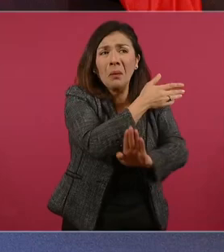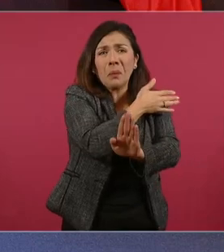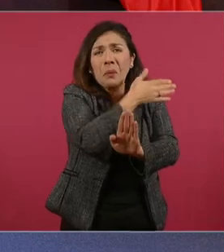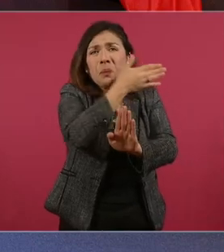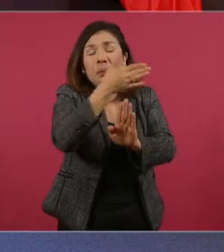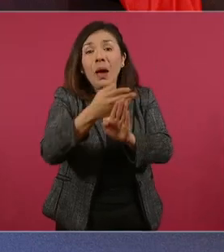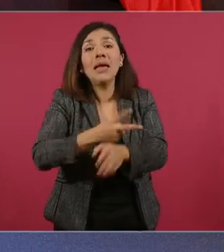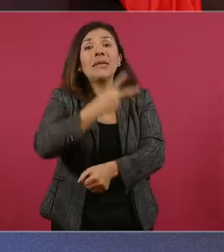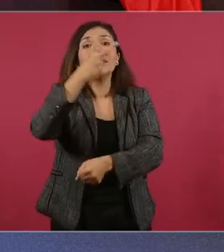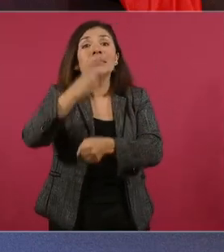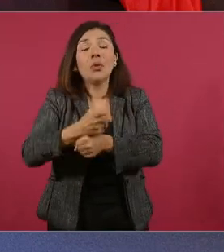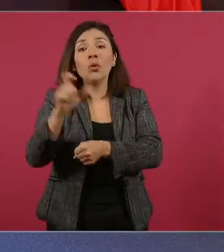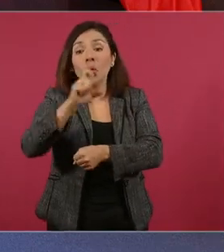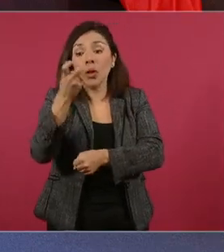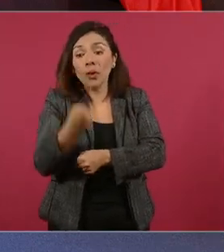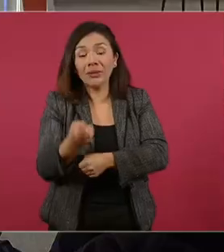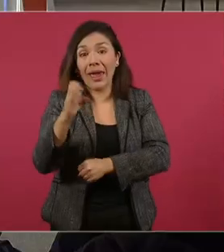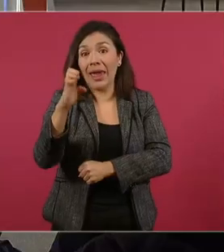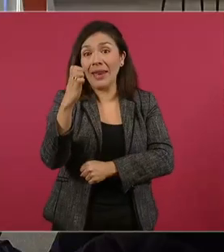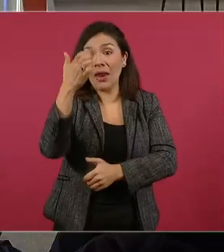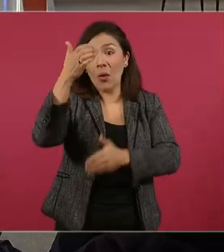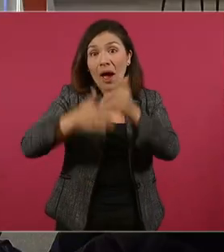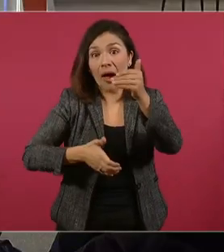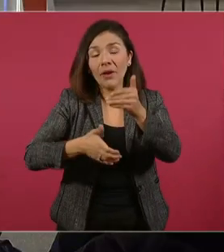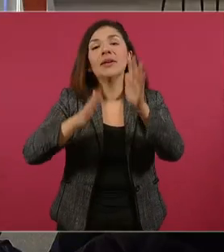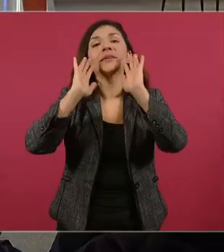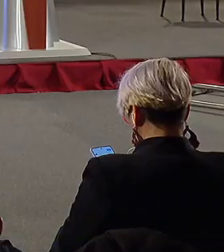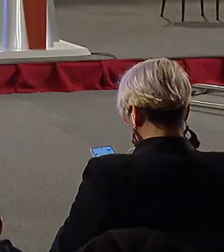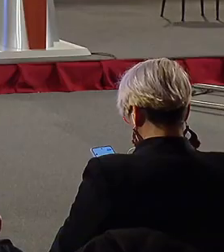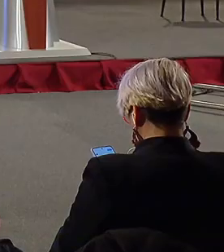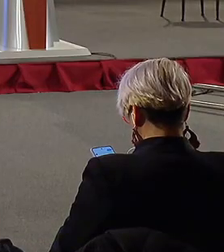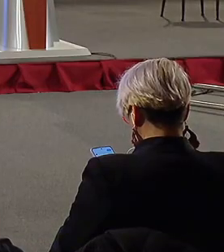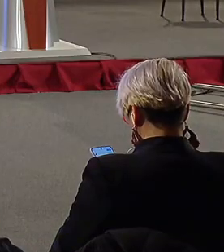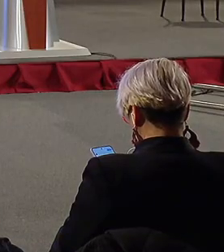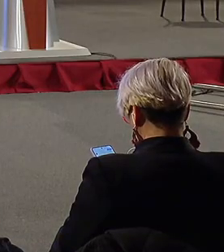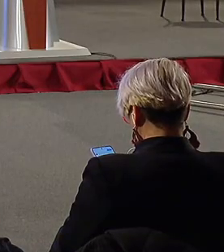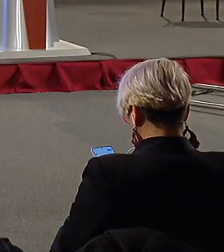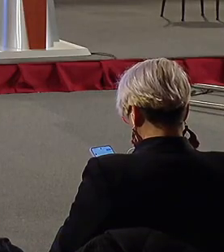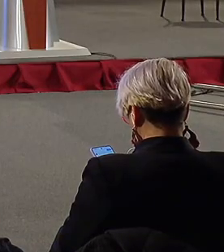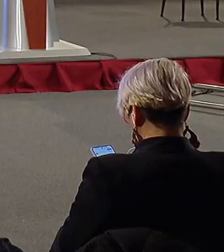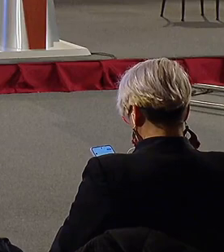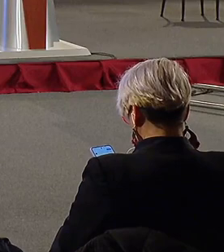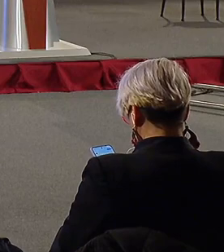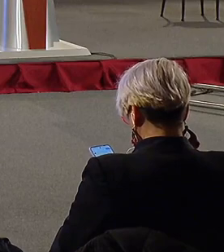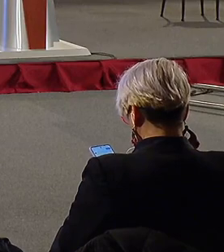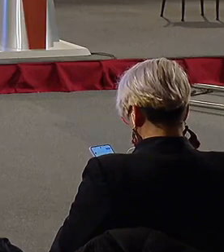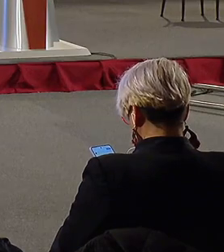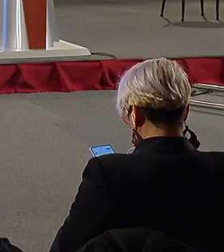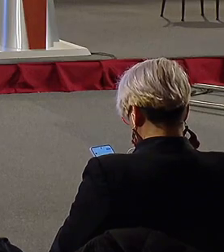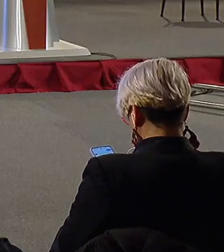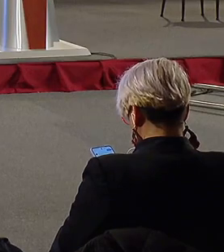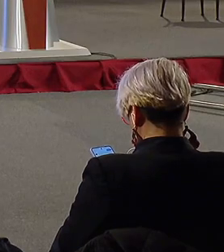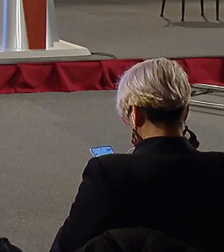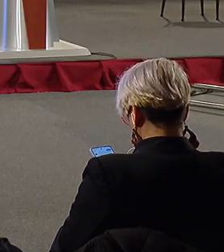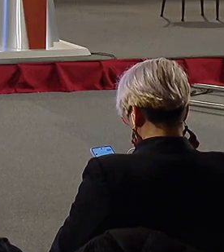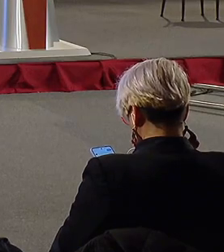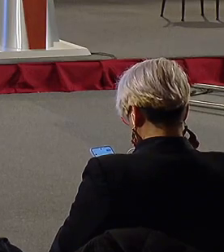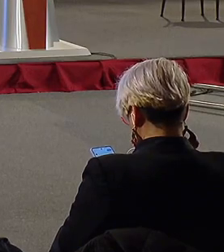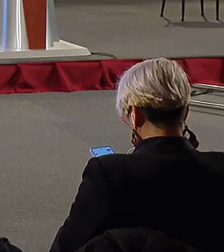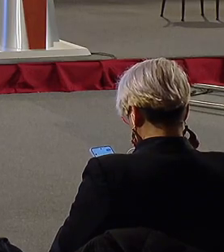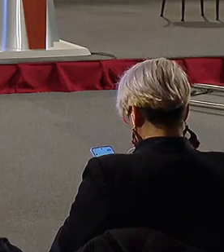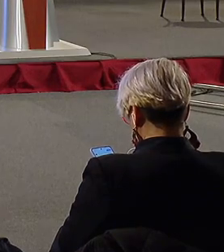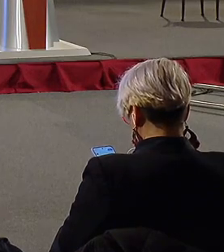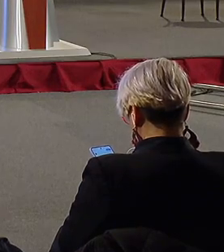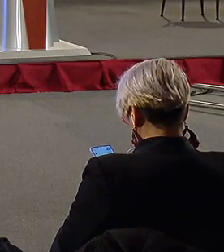mes, a finales de este mes, la vamos a echar a andar. Por eso esto se va a duplicar de la misma manera que las plantas